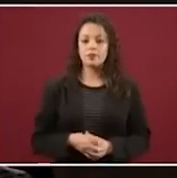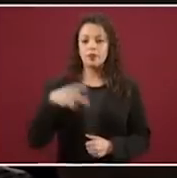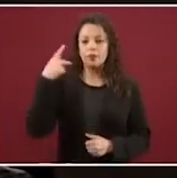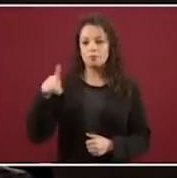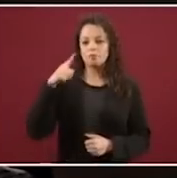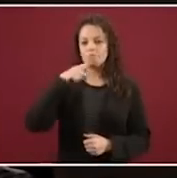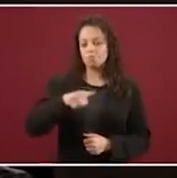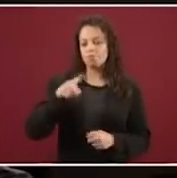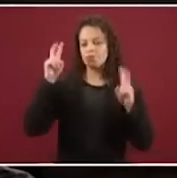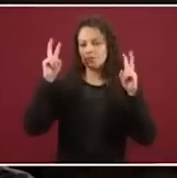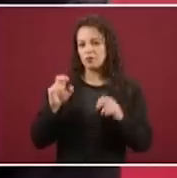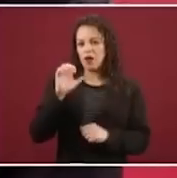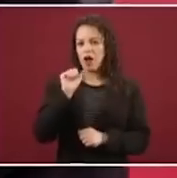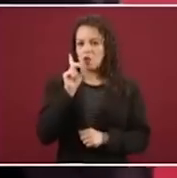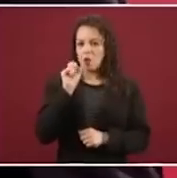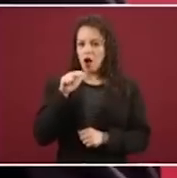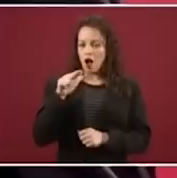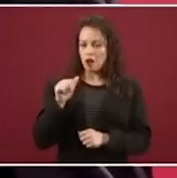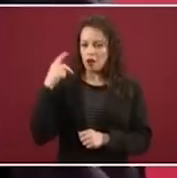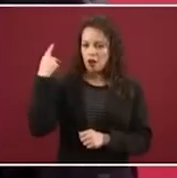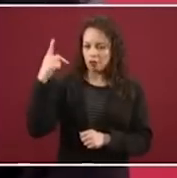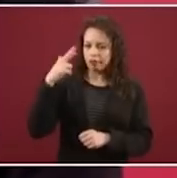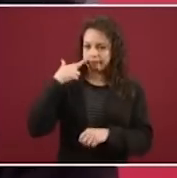aduanas, lo que tiene que ver con